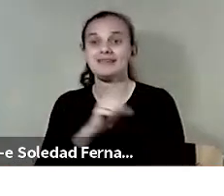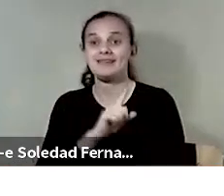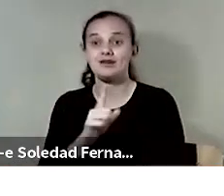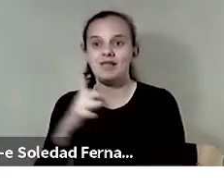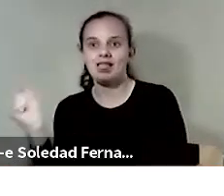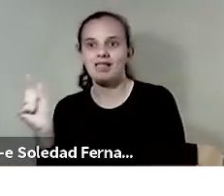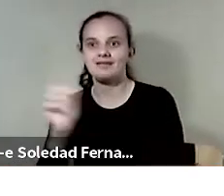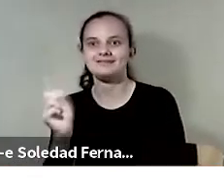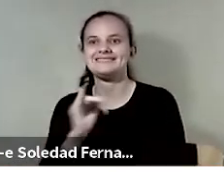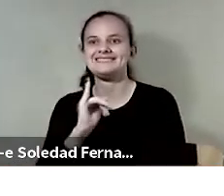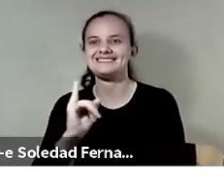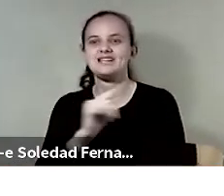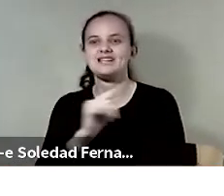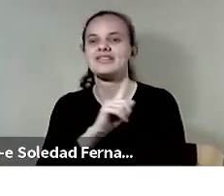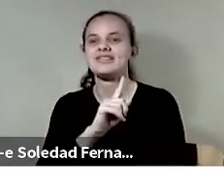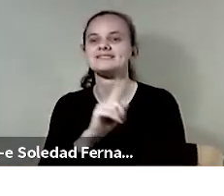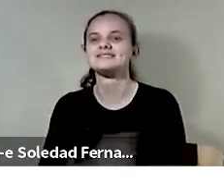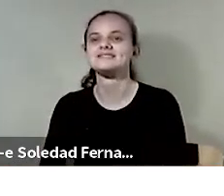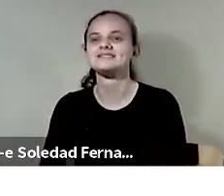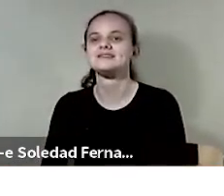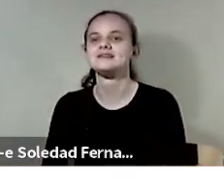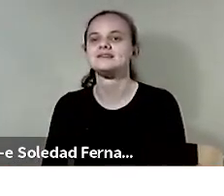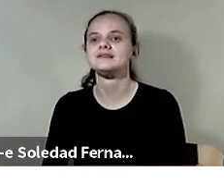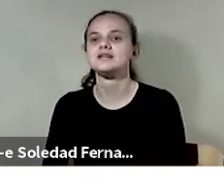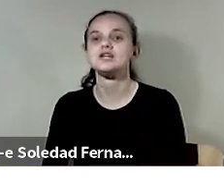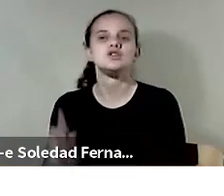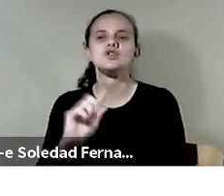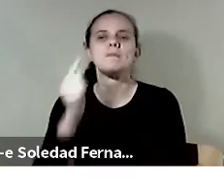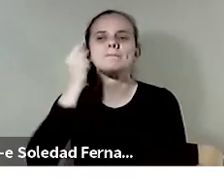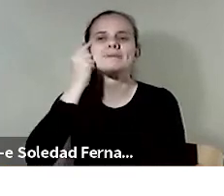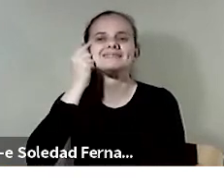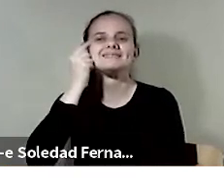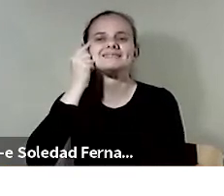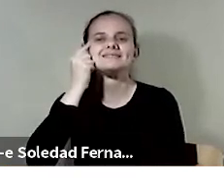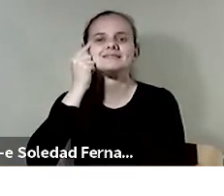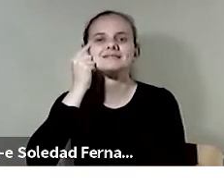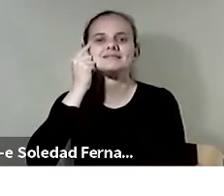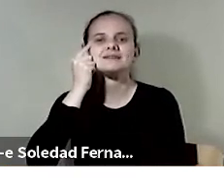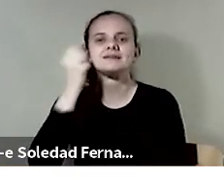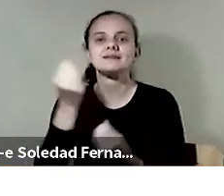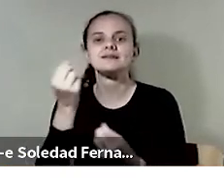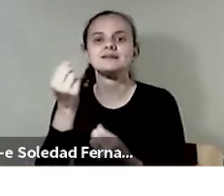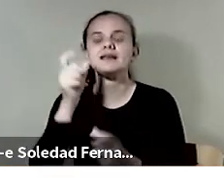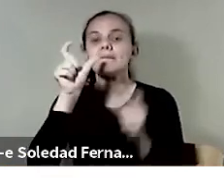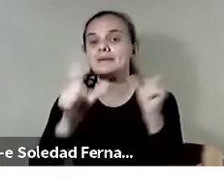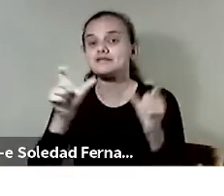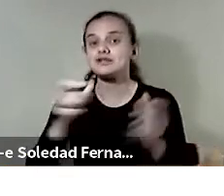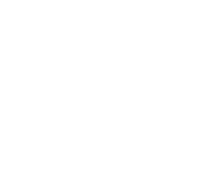las perspectivas, que podamos estar ahí, y algo que no me quiero ir sin nombrarlo, que